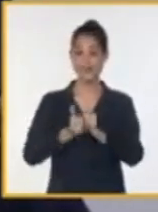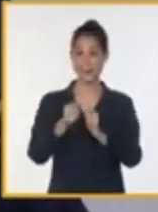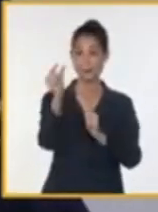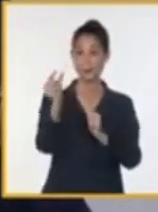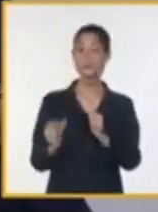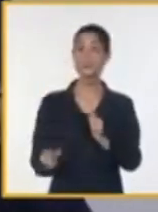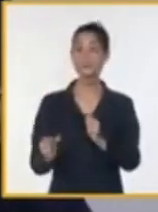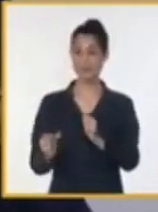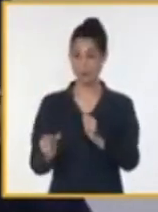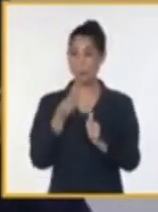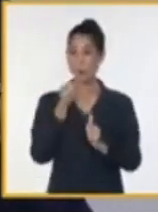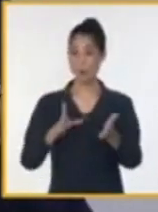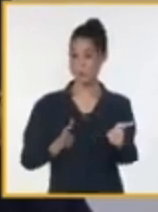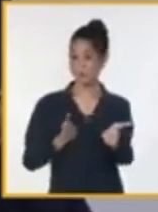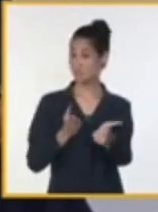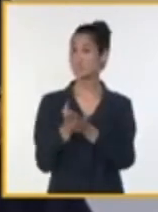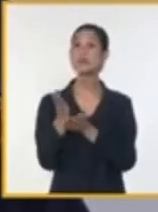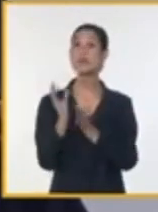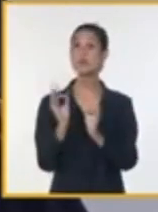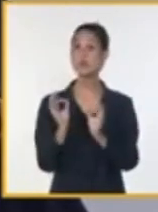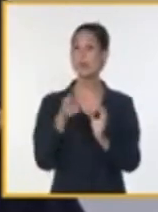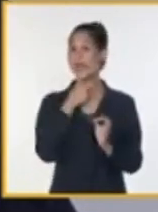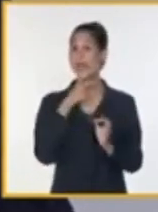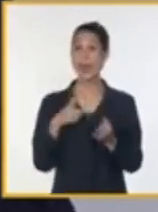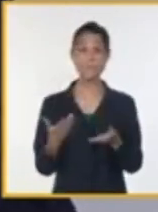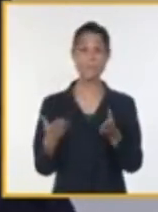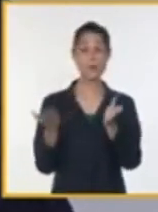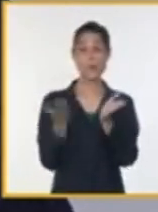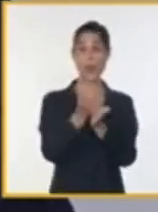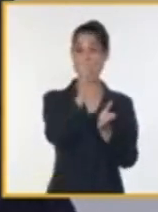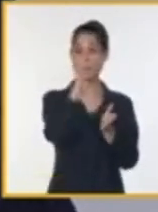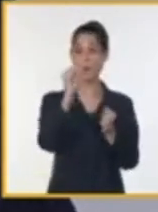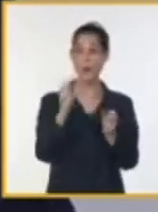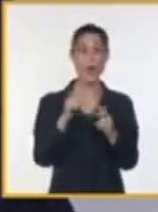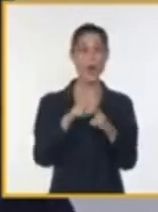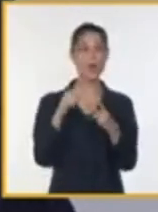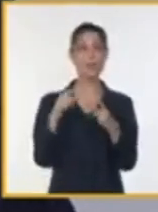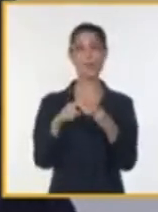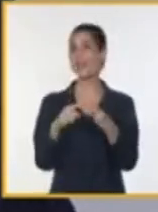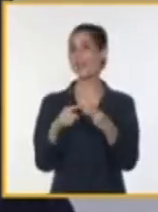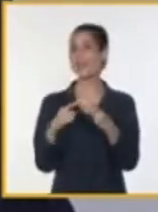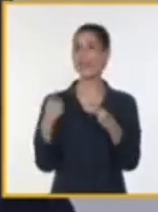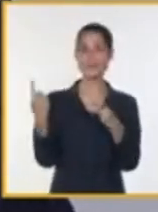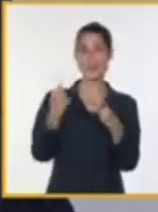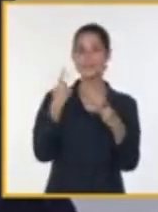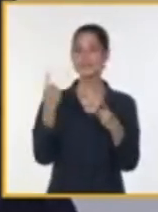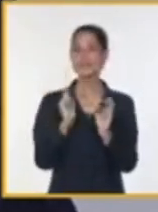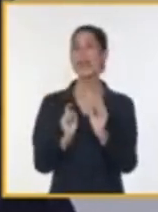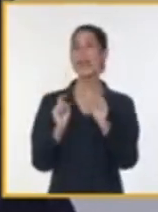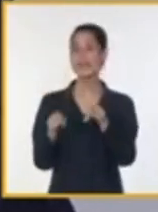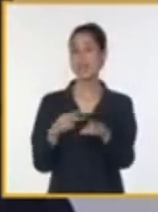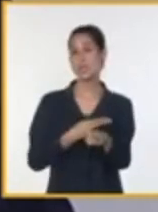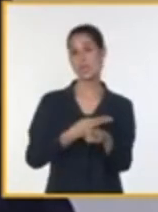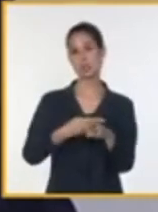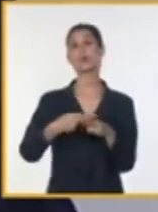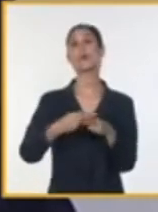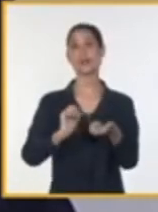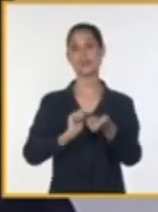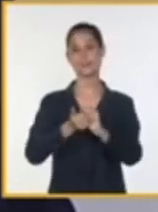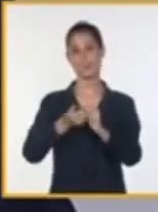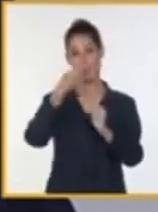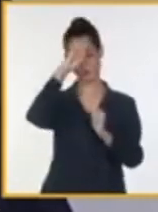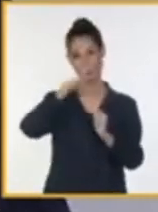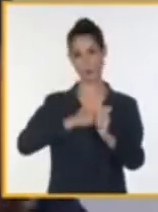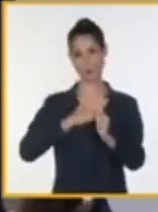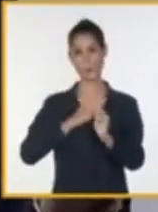secuencia juegos escolares centro amicano Panamericano Juegos Olímpicos y ahí está la historia de la revolución cubana Y eso es lo importante Yo te diría que hoy